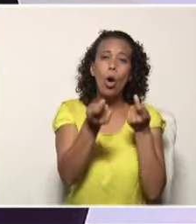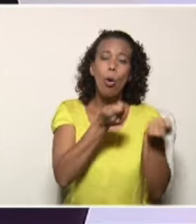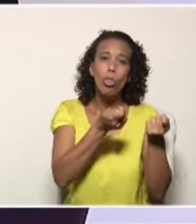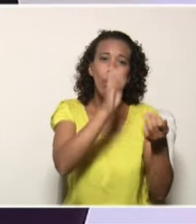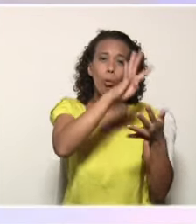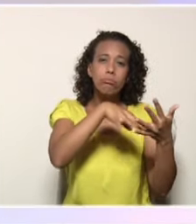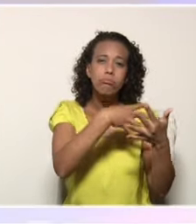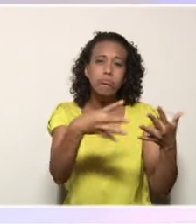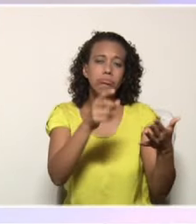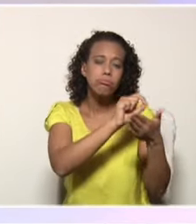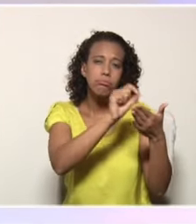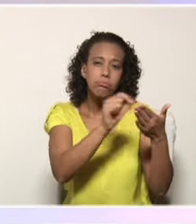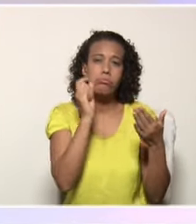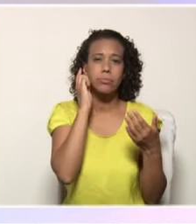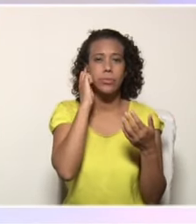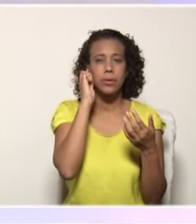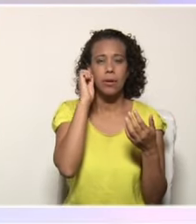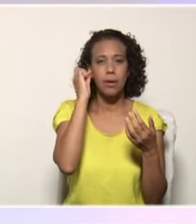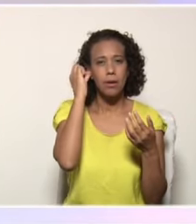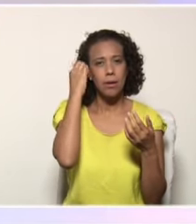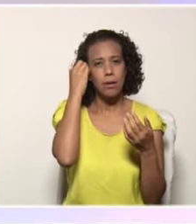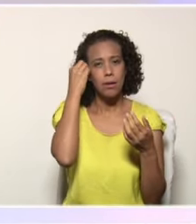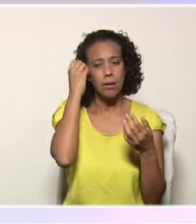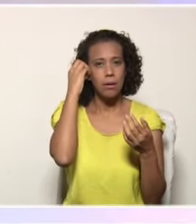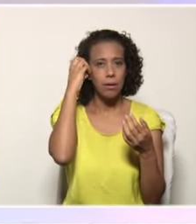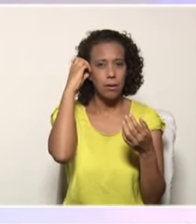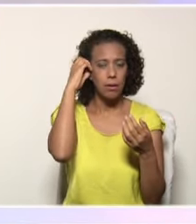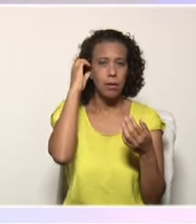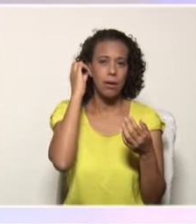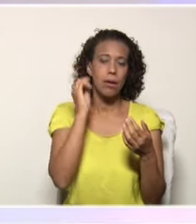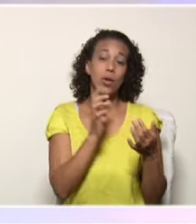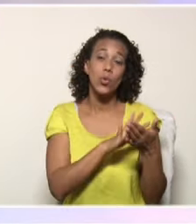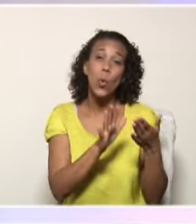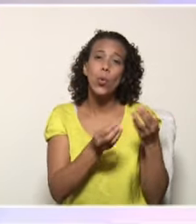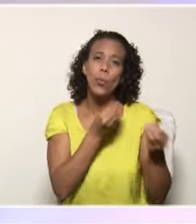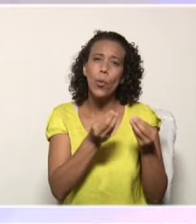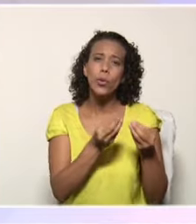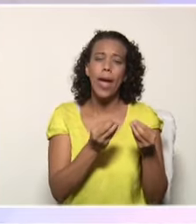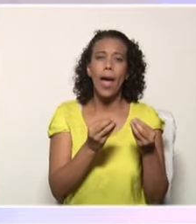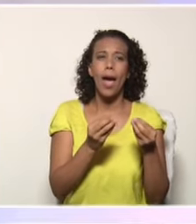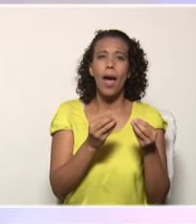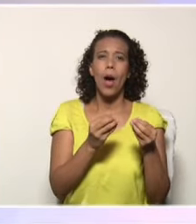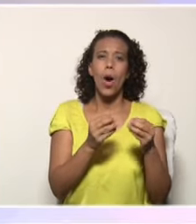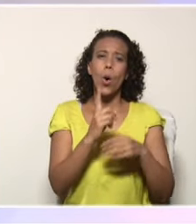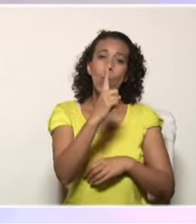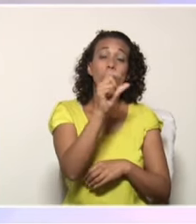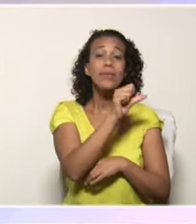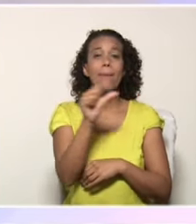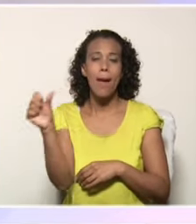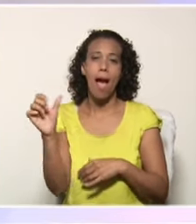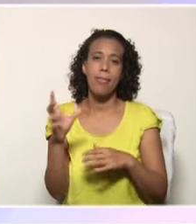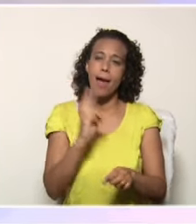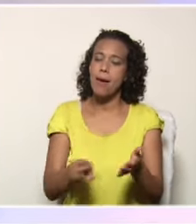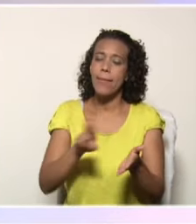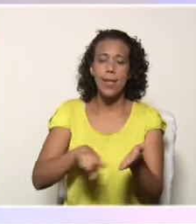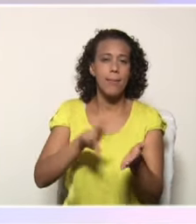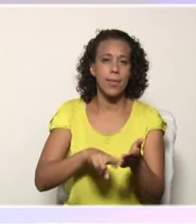la anotación correspondiente. Estos ejercicios deben ser realizados por lo menos durante una semana.